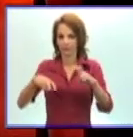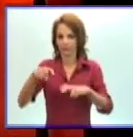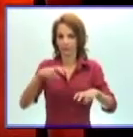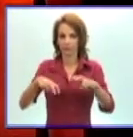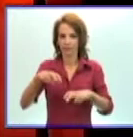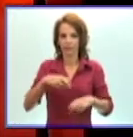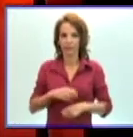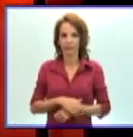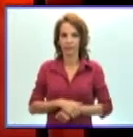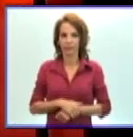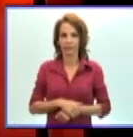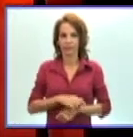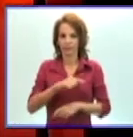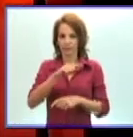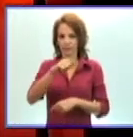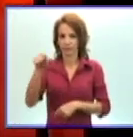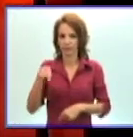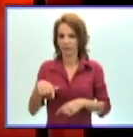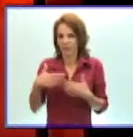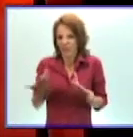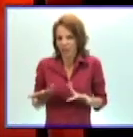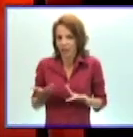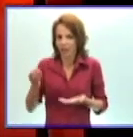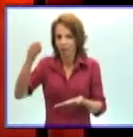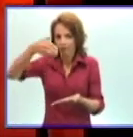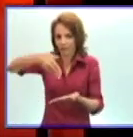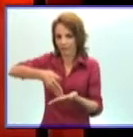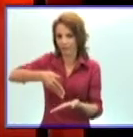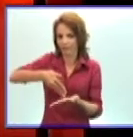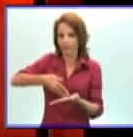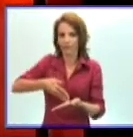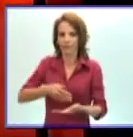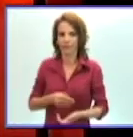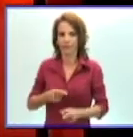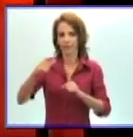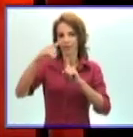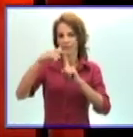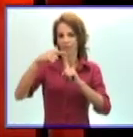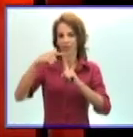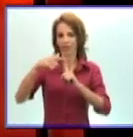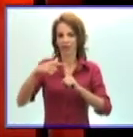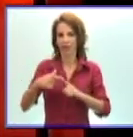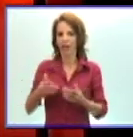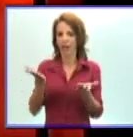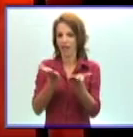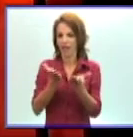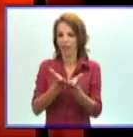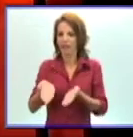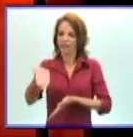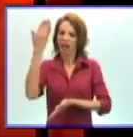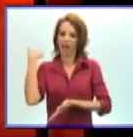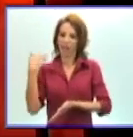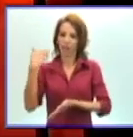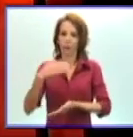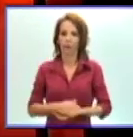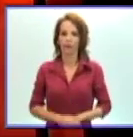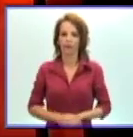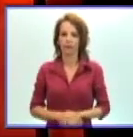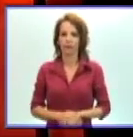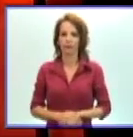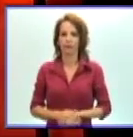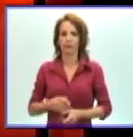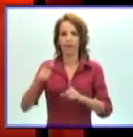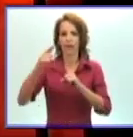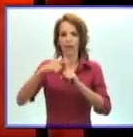que ustedes ir a una tarea que habíamos dejado en clases anteriores. La tarea 10 de